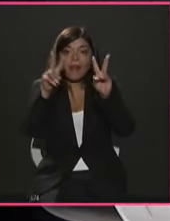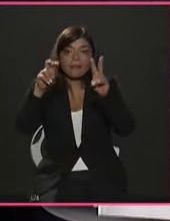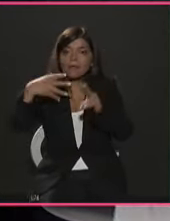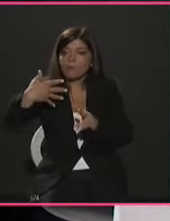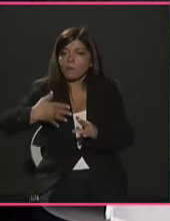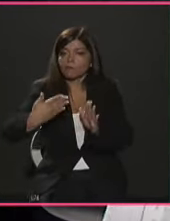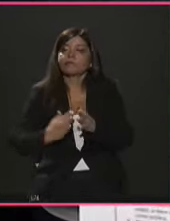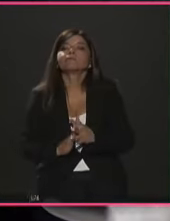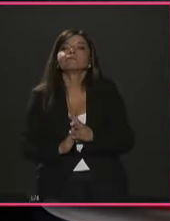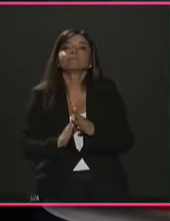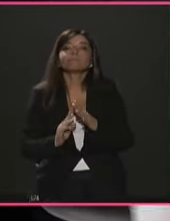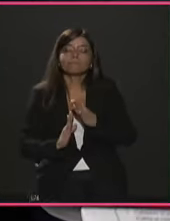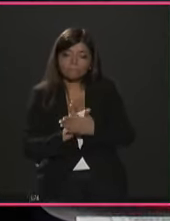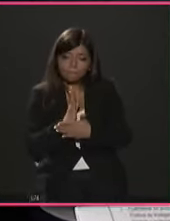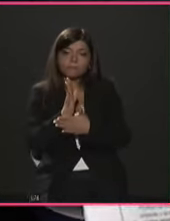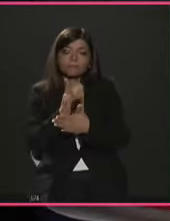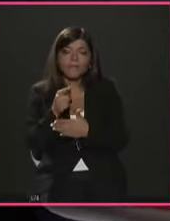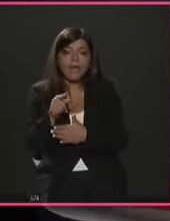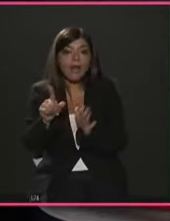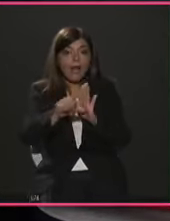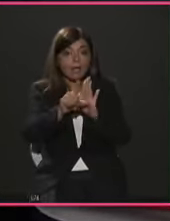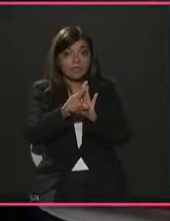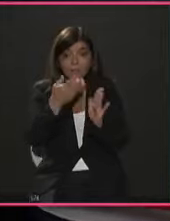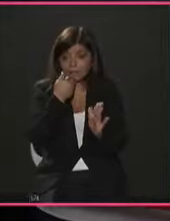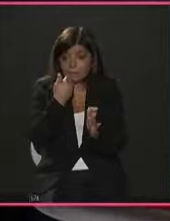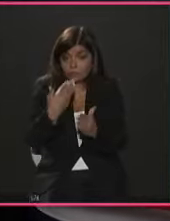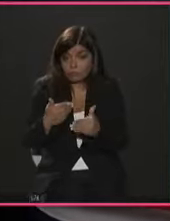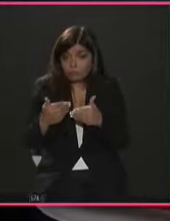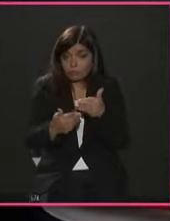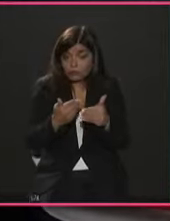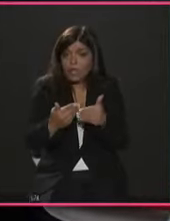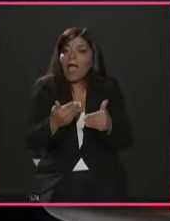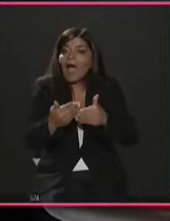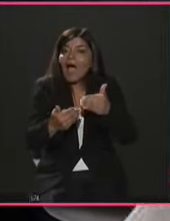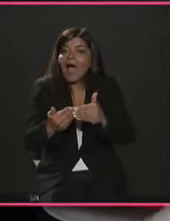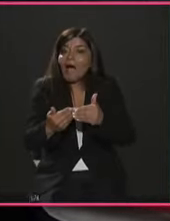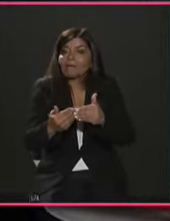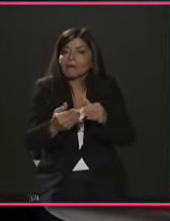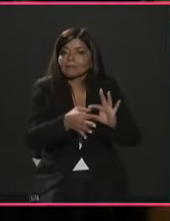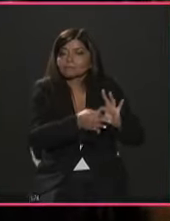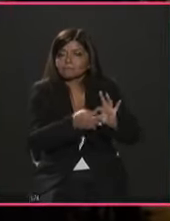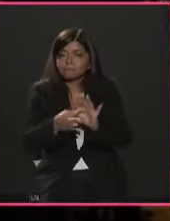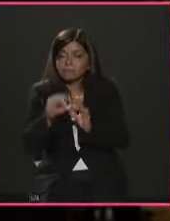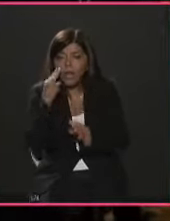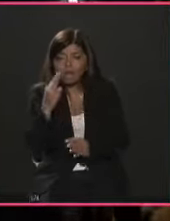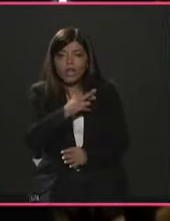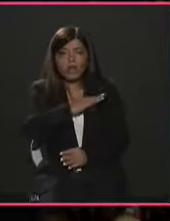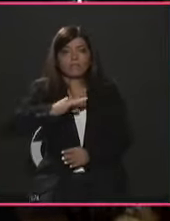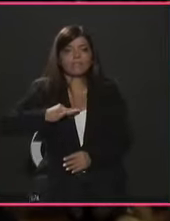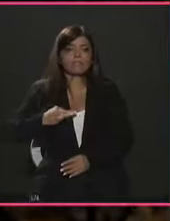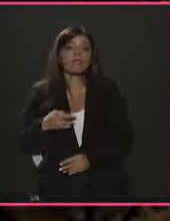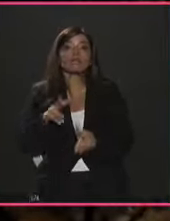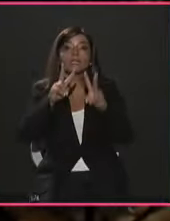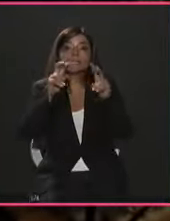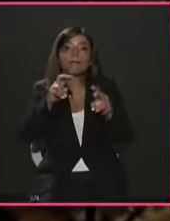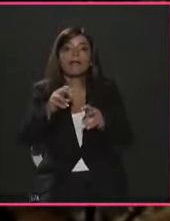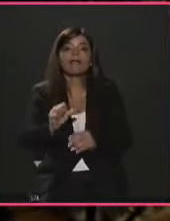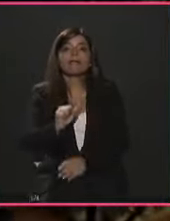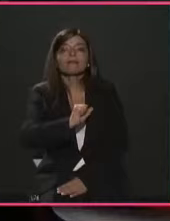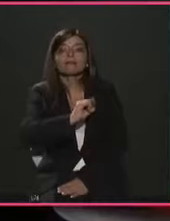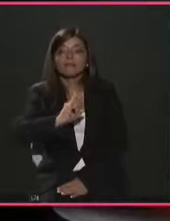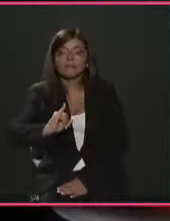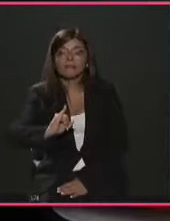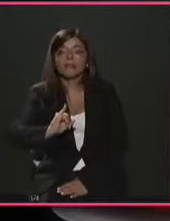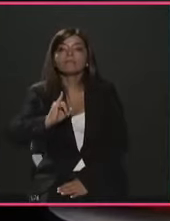tapete y la legislación también va de la mano con los avances que está viendo el Ministerio de Inteligencia artificial Así es la